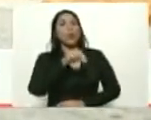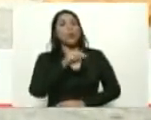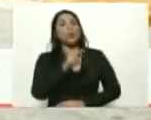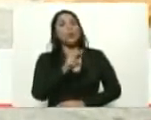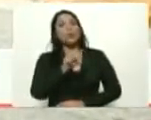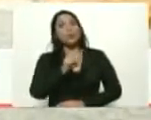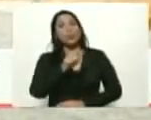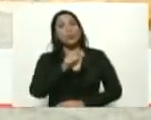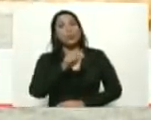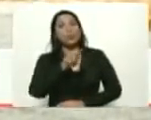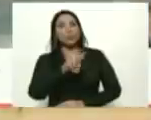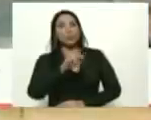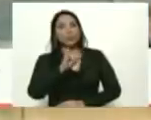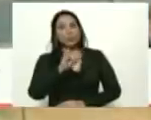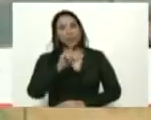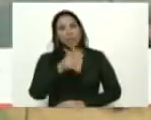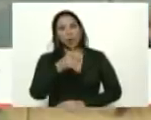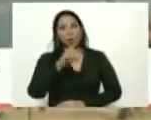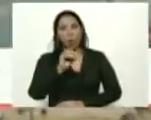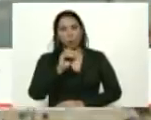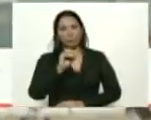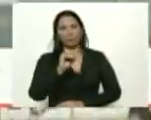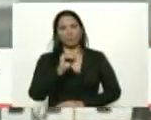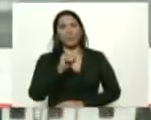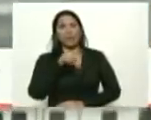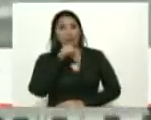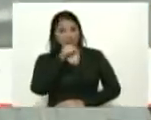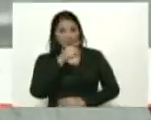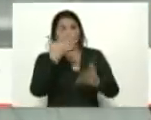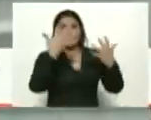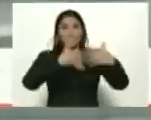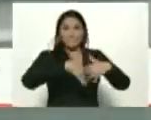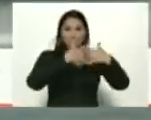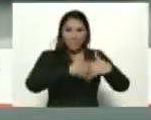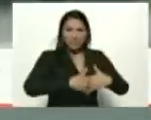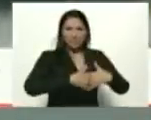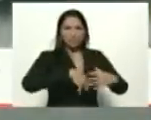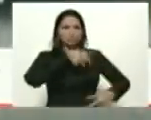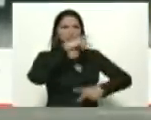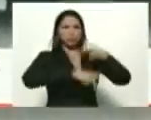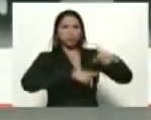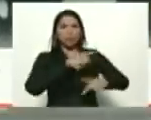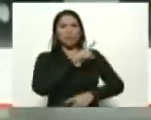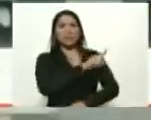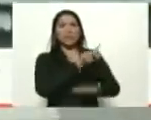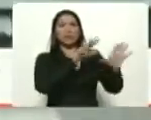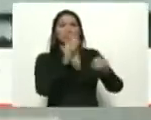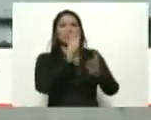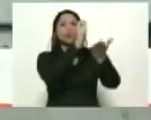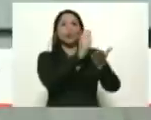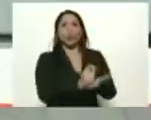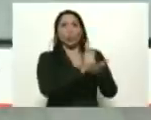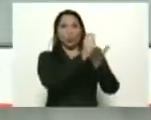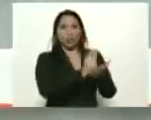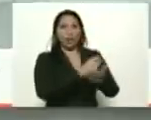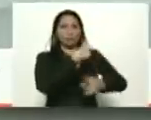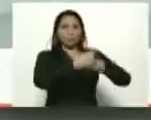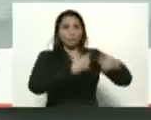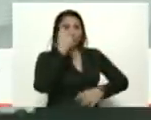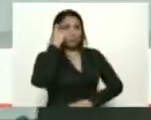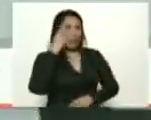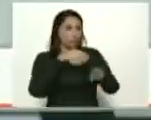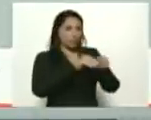llevarle alimento a todo nuestro pueblo. Esta es una empresa que produce 180 toneladas diarias de